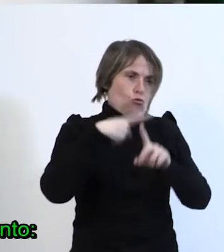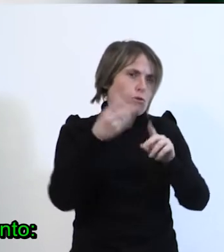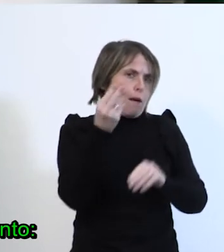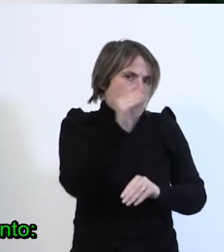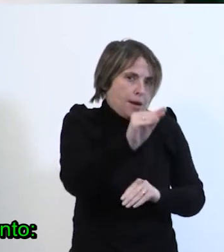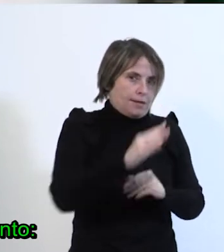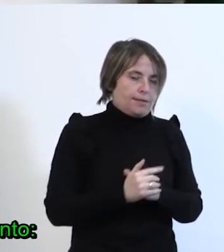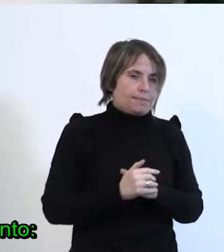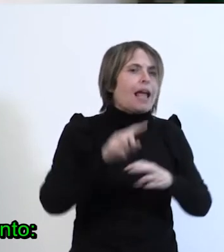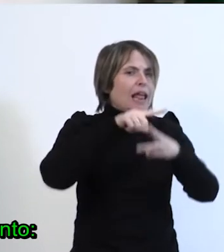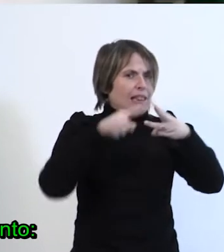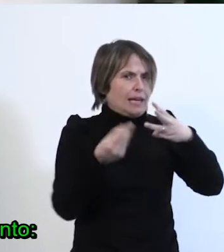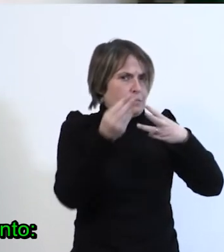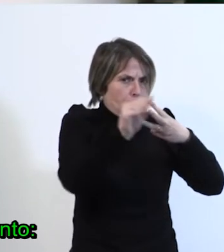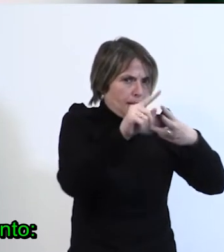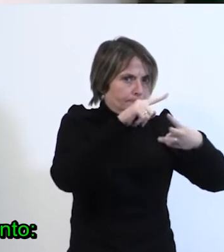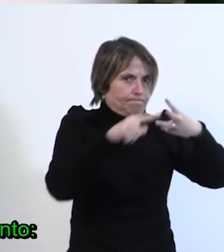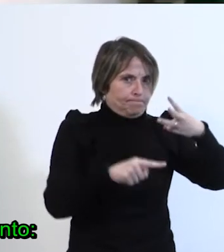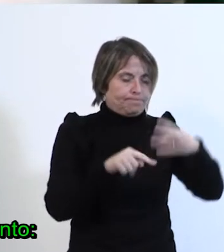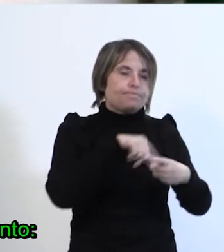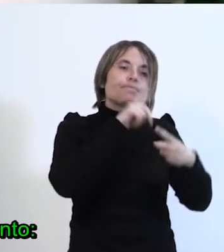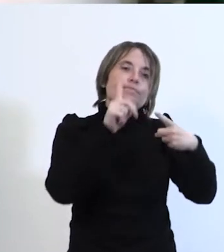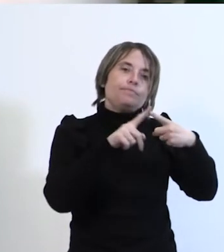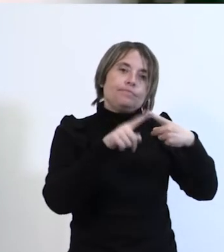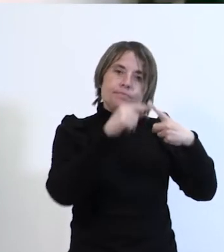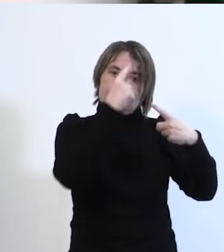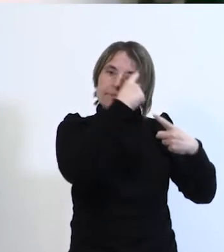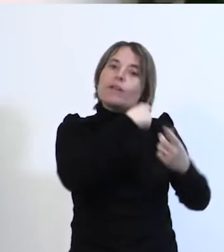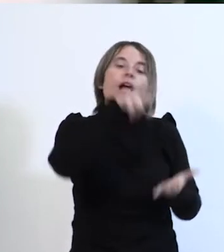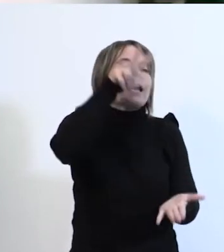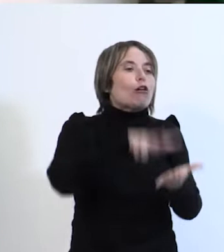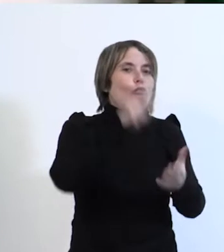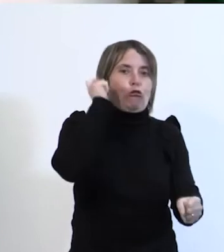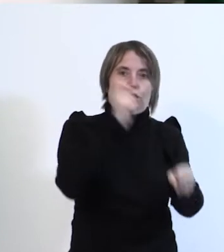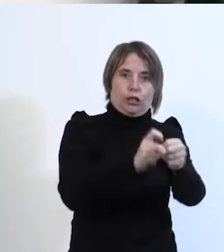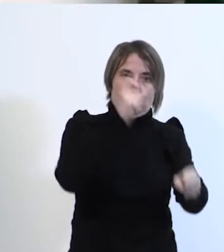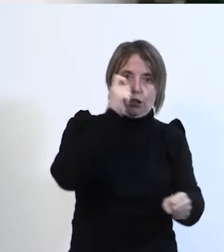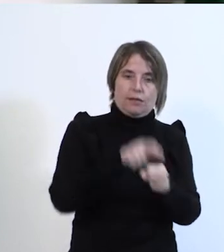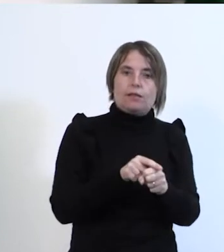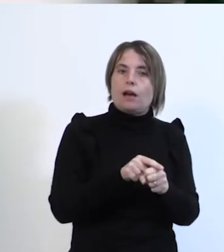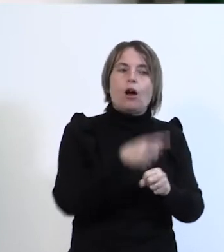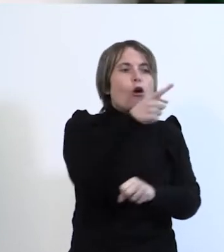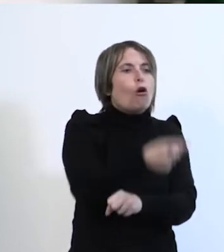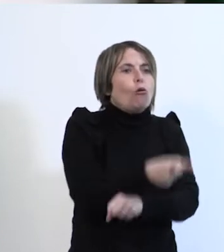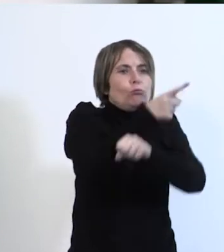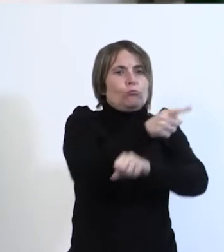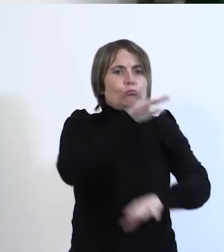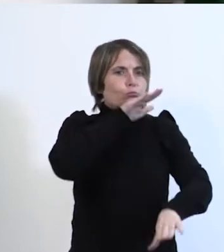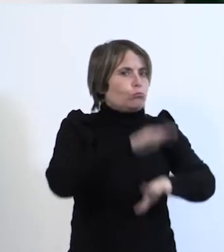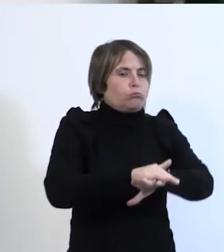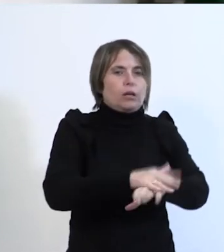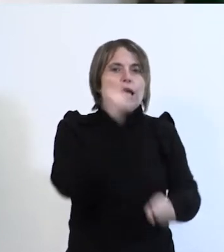decir una cosa, 3 cosas en relación al cumplimiento. 1, reconocen la sentencia. Son de